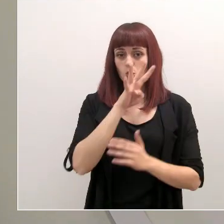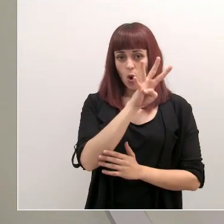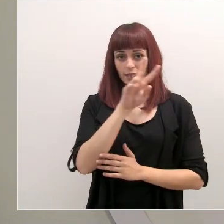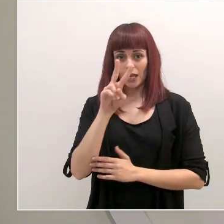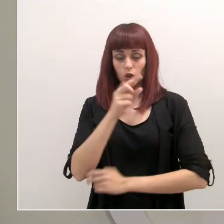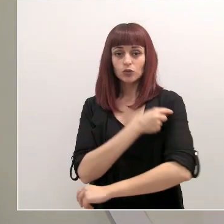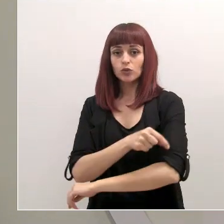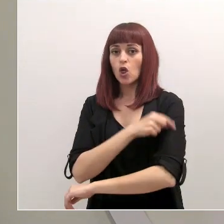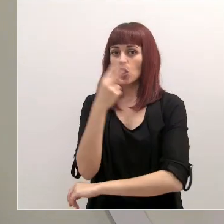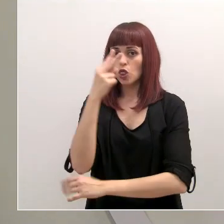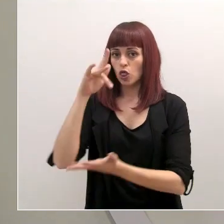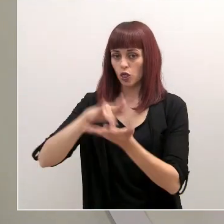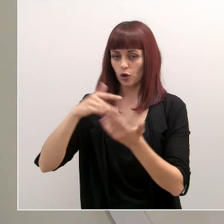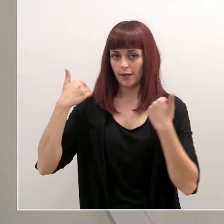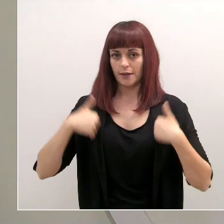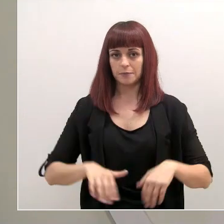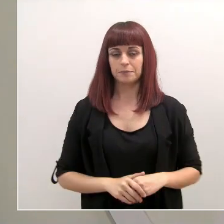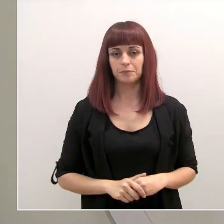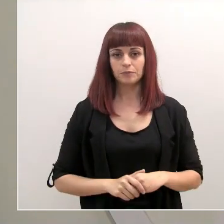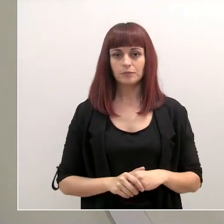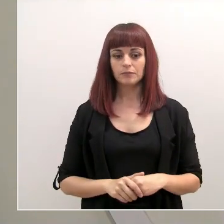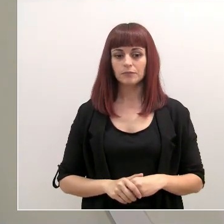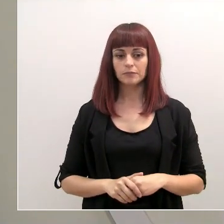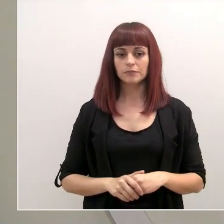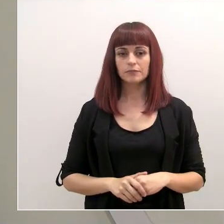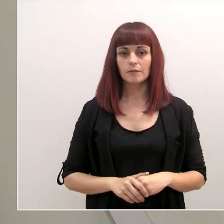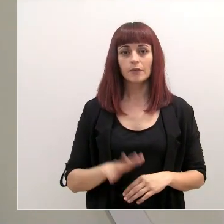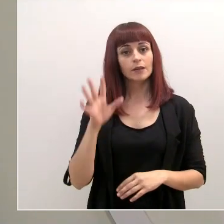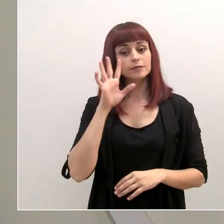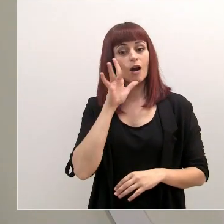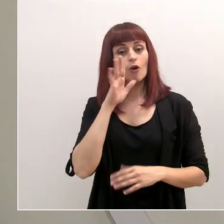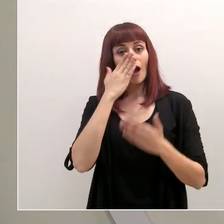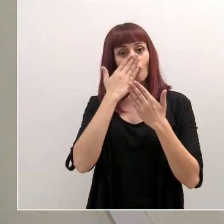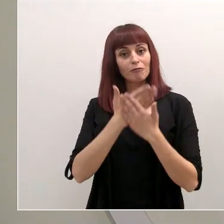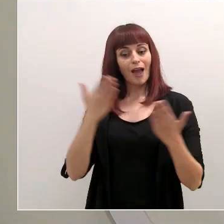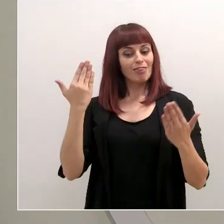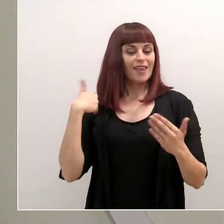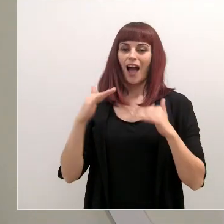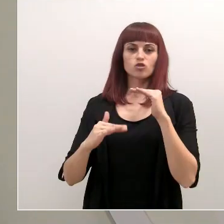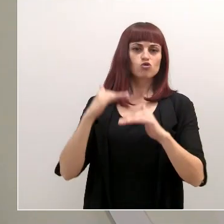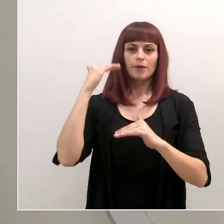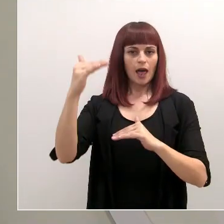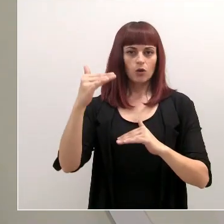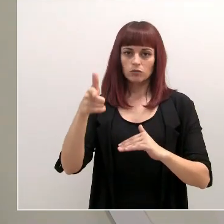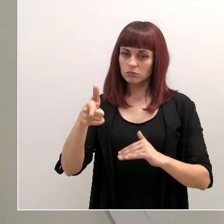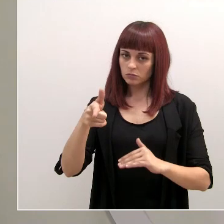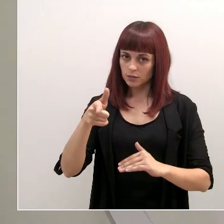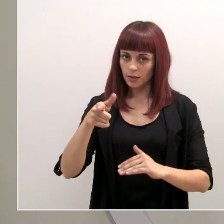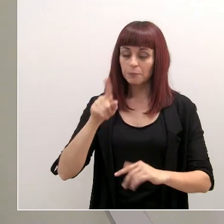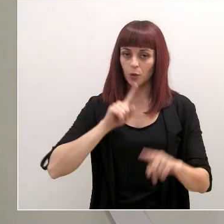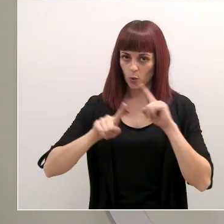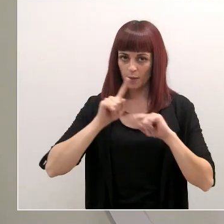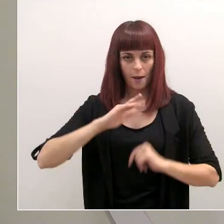58.042 en segundas dosis. La falsa apariencia de confianza en que esto está superado es nuestro principal